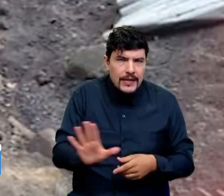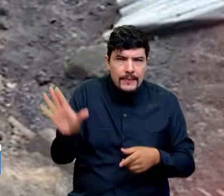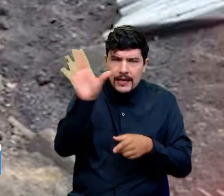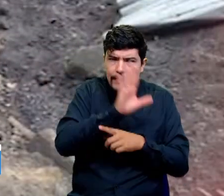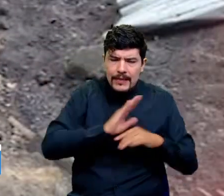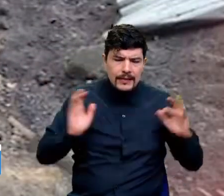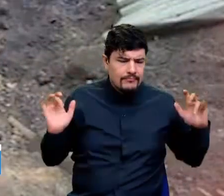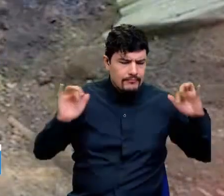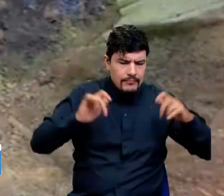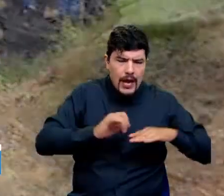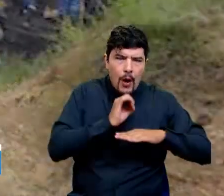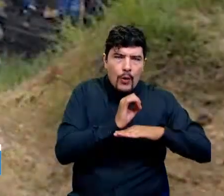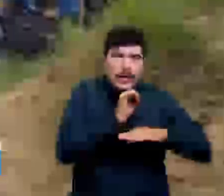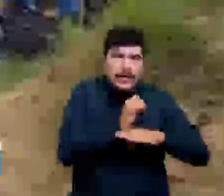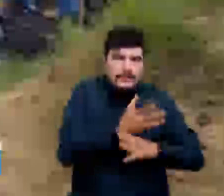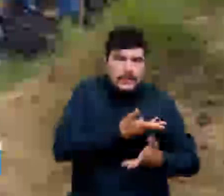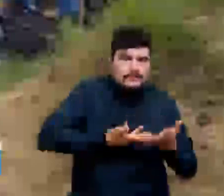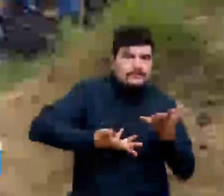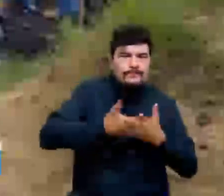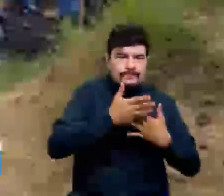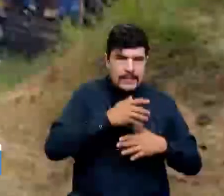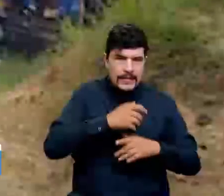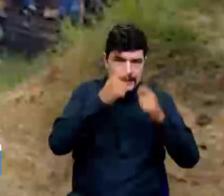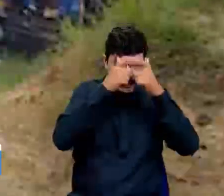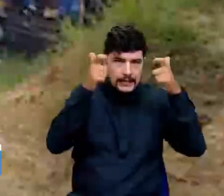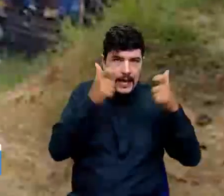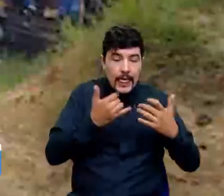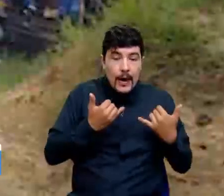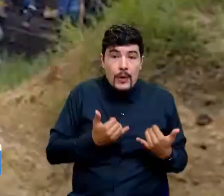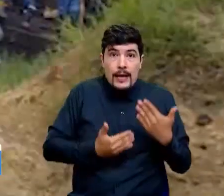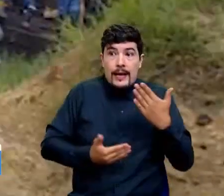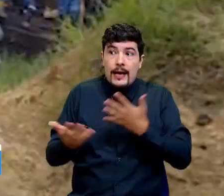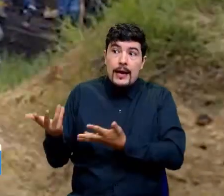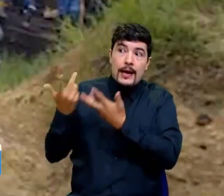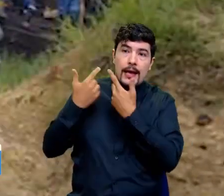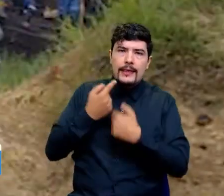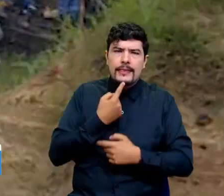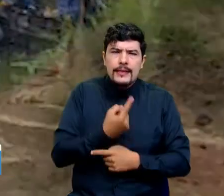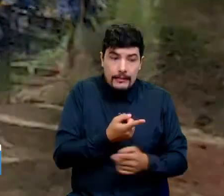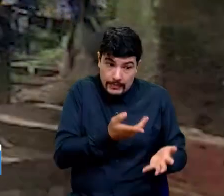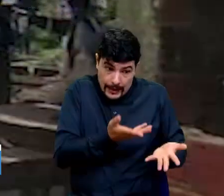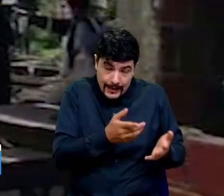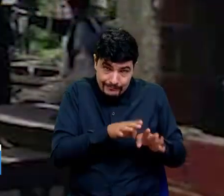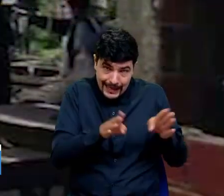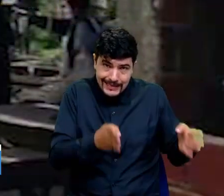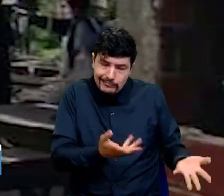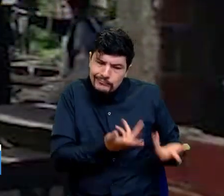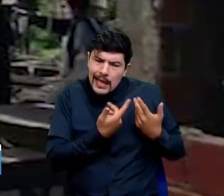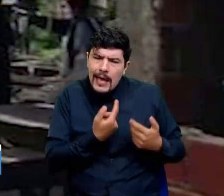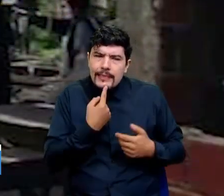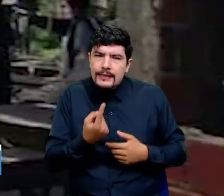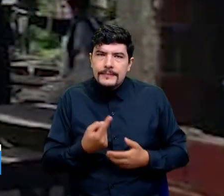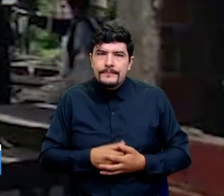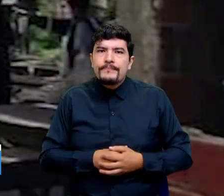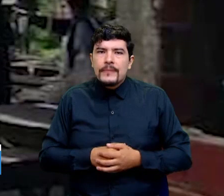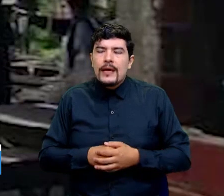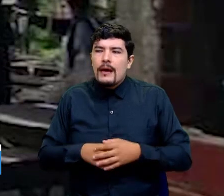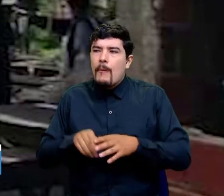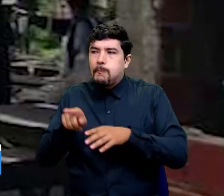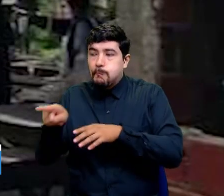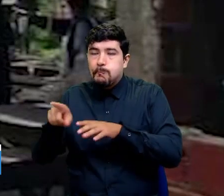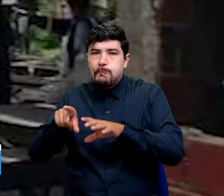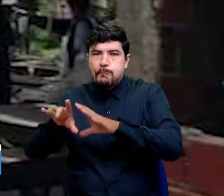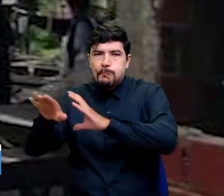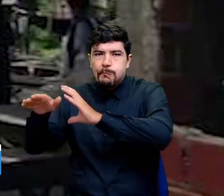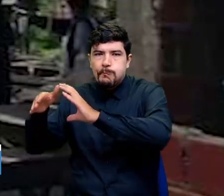organismos del sistema. En este momento nos comunican que se están trabajando en unos extractores de ventilación para evitar